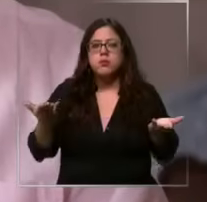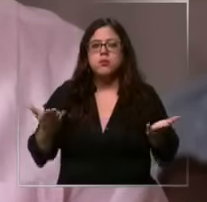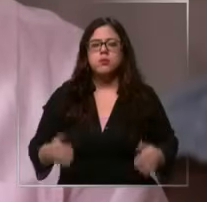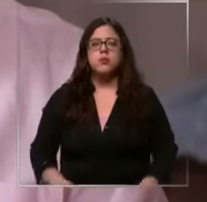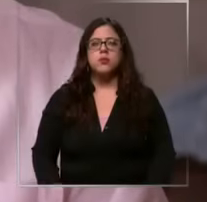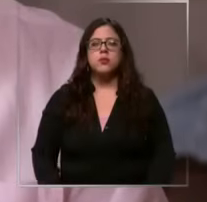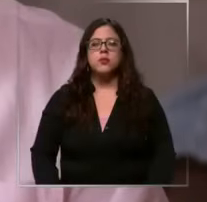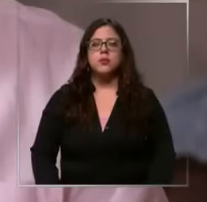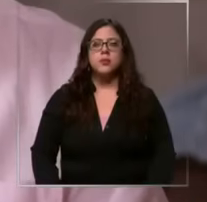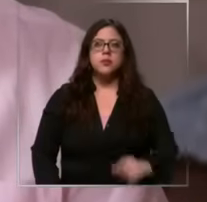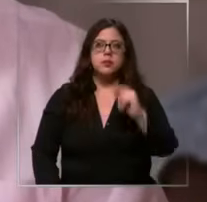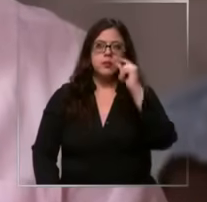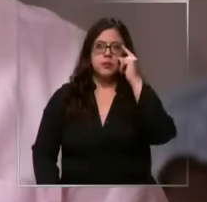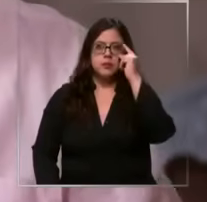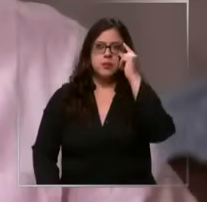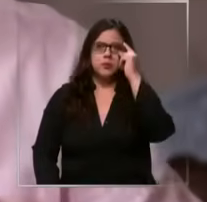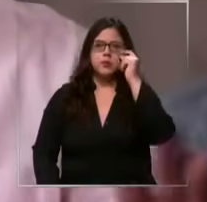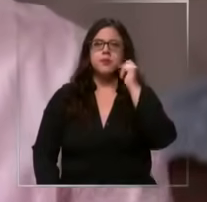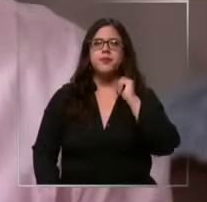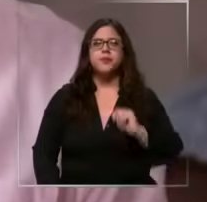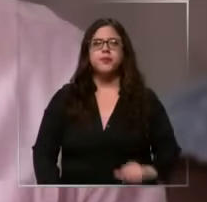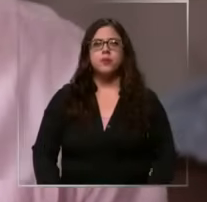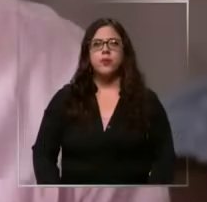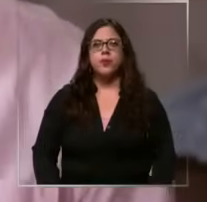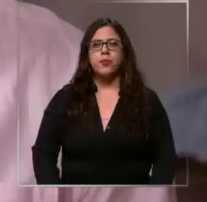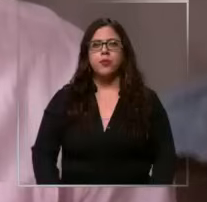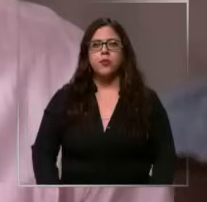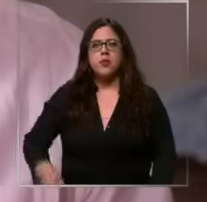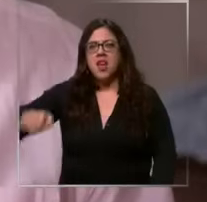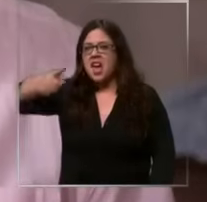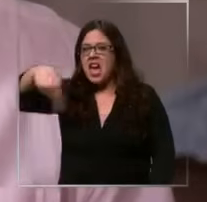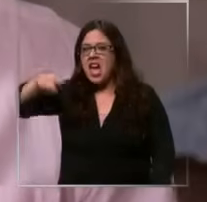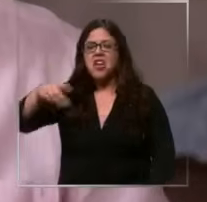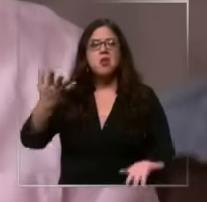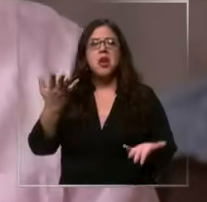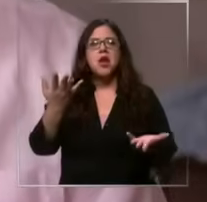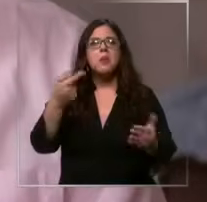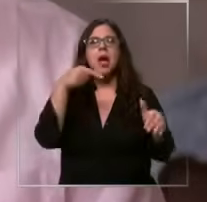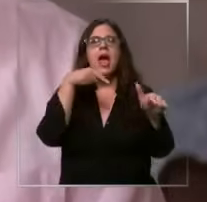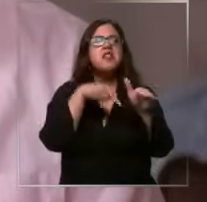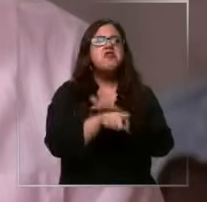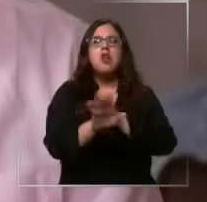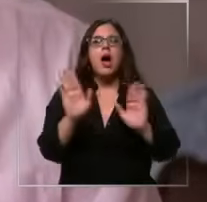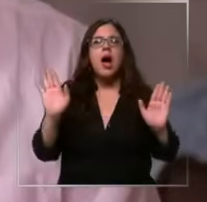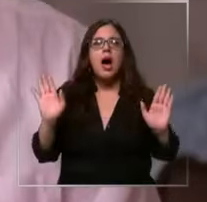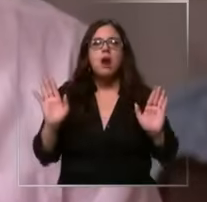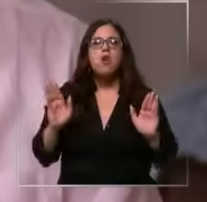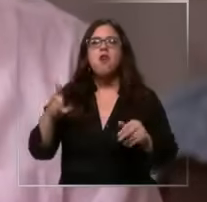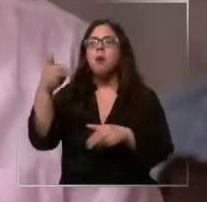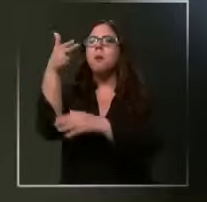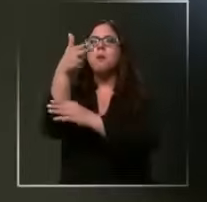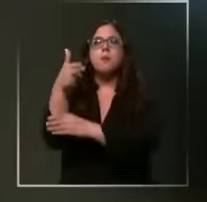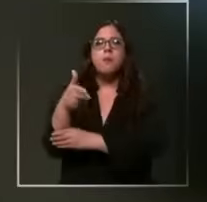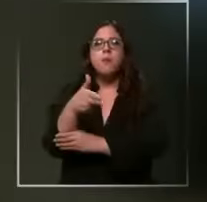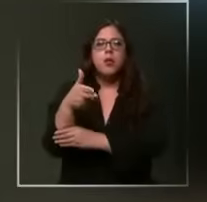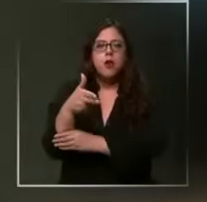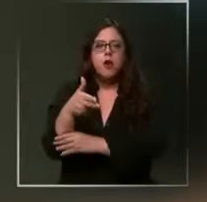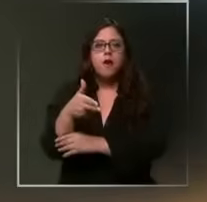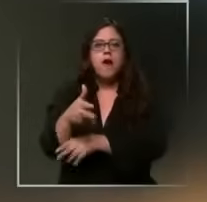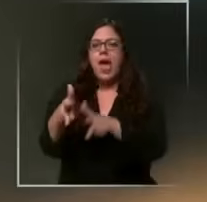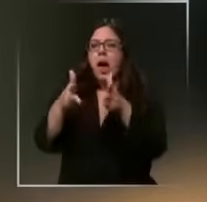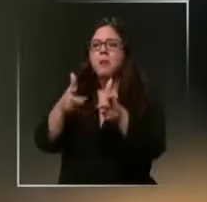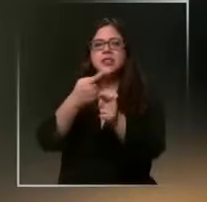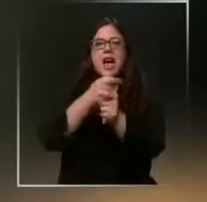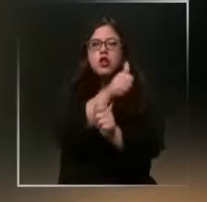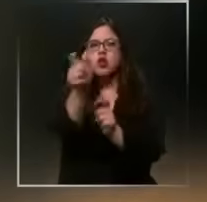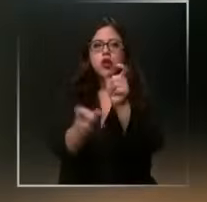Mira, con ningún desparpajo, entraron como Pedro por tu casa, con pistola en mano, amenazando a quien